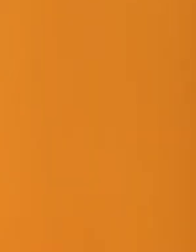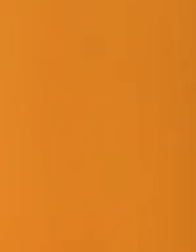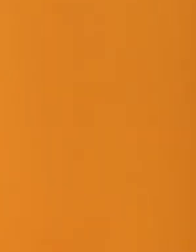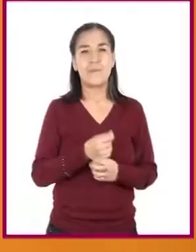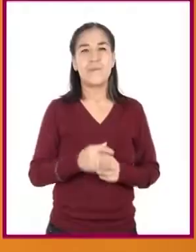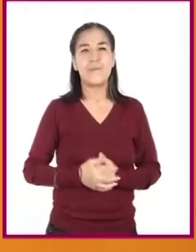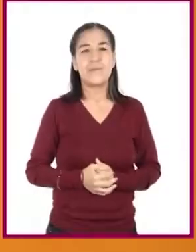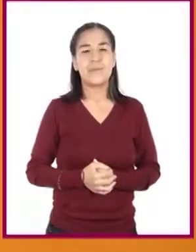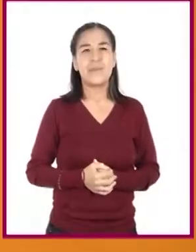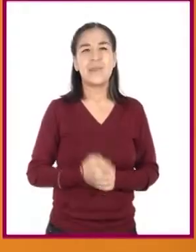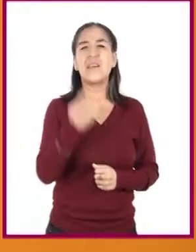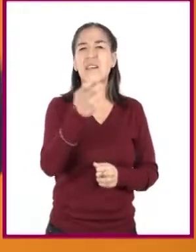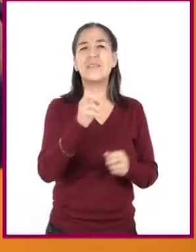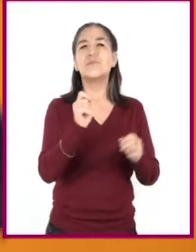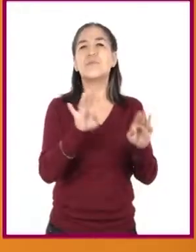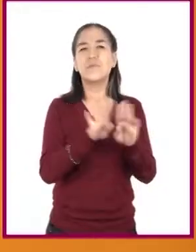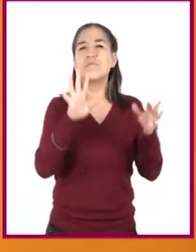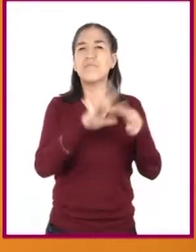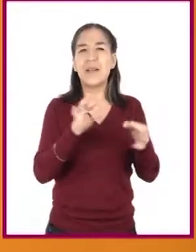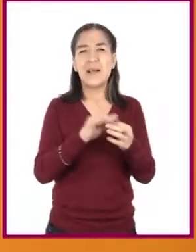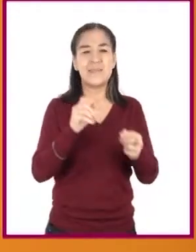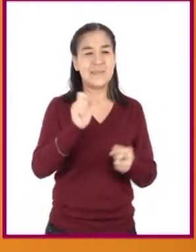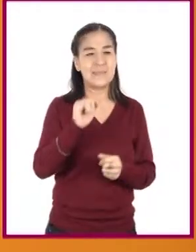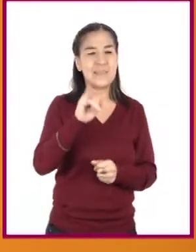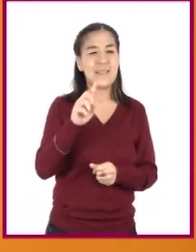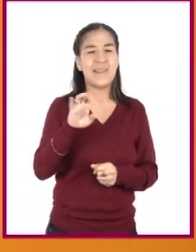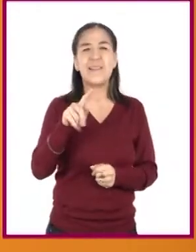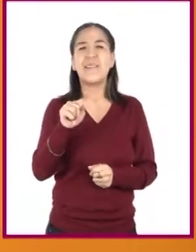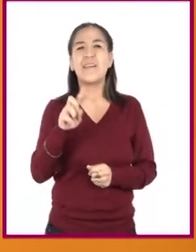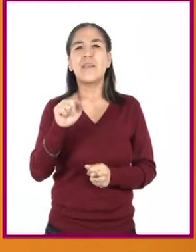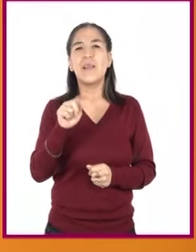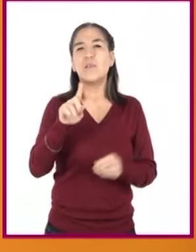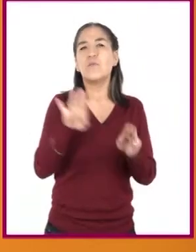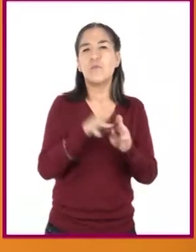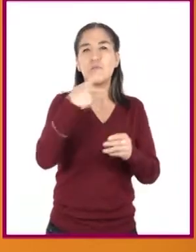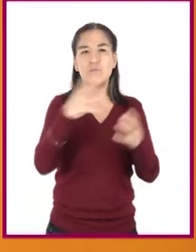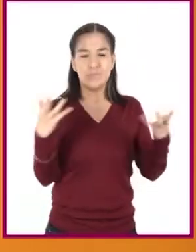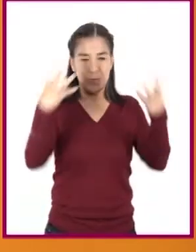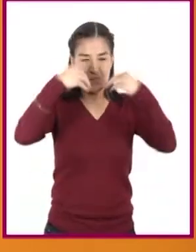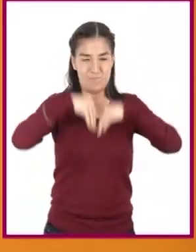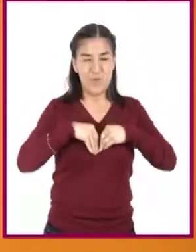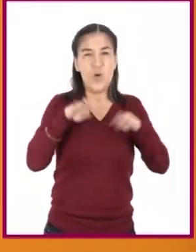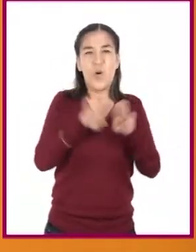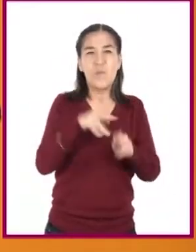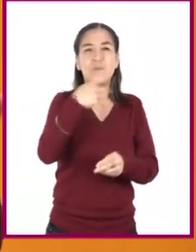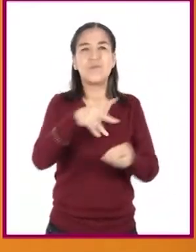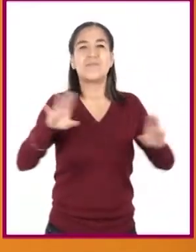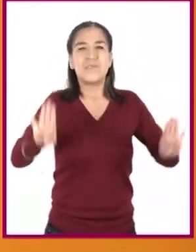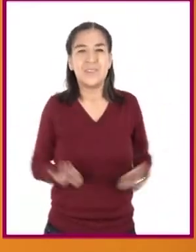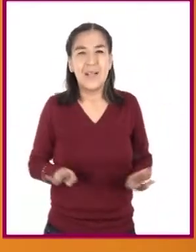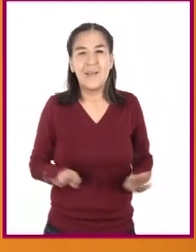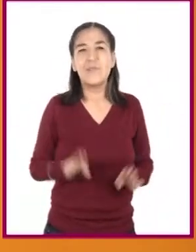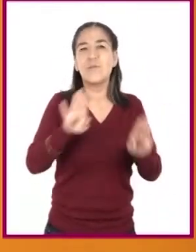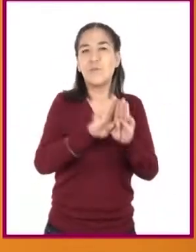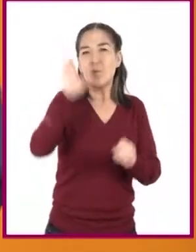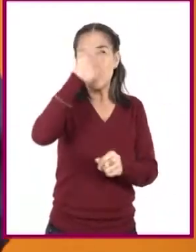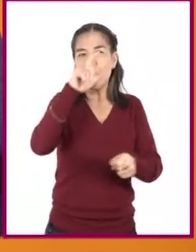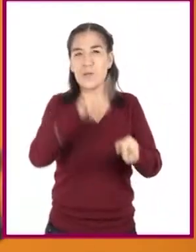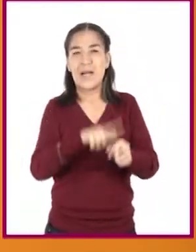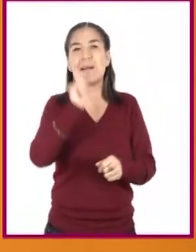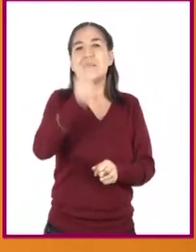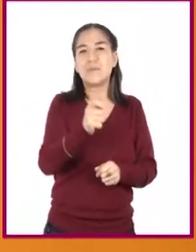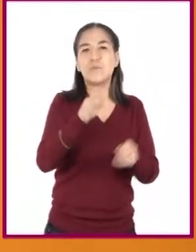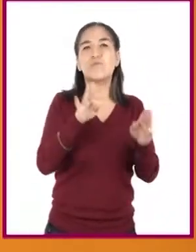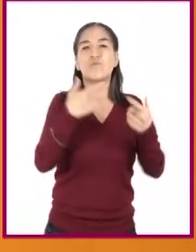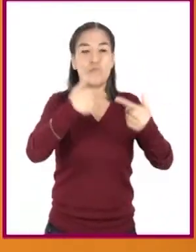Se puede decir que la identidad es el conjunto de rasgos o características sociales y culturales que permiten a una persona